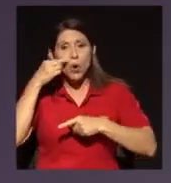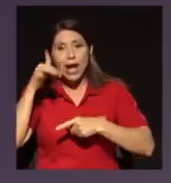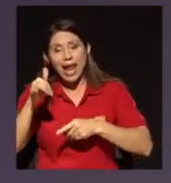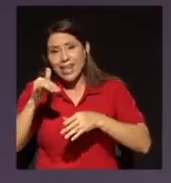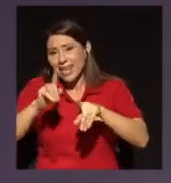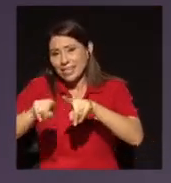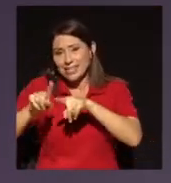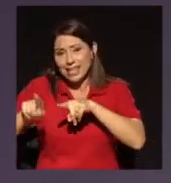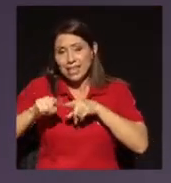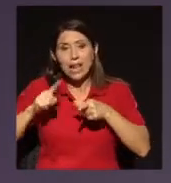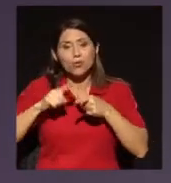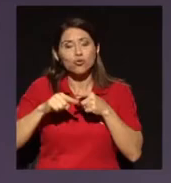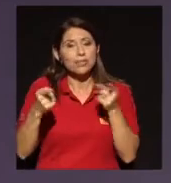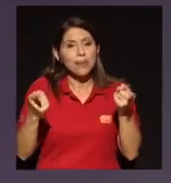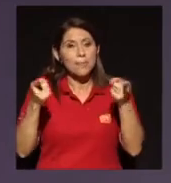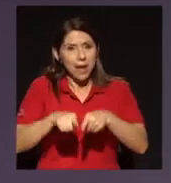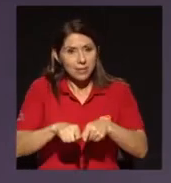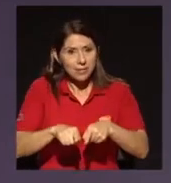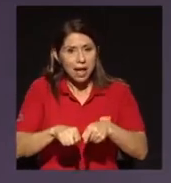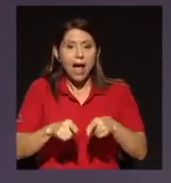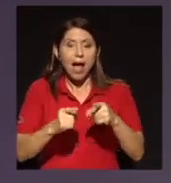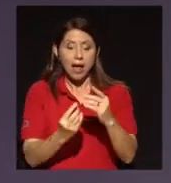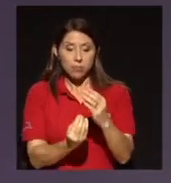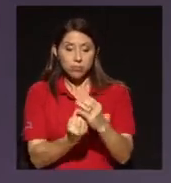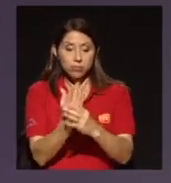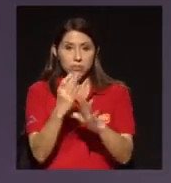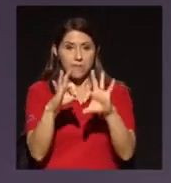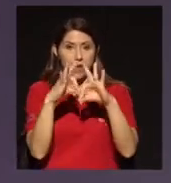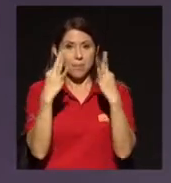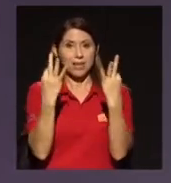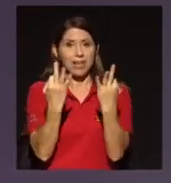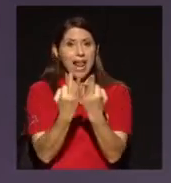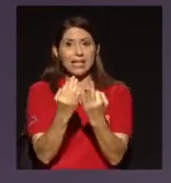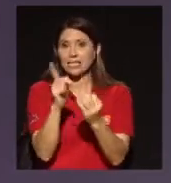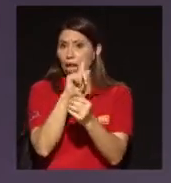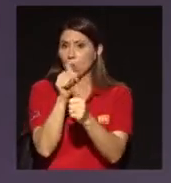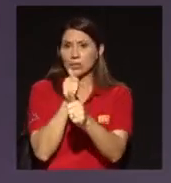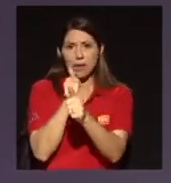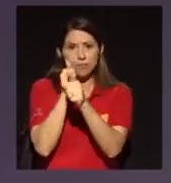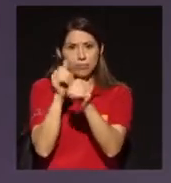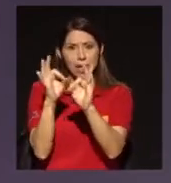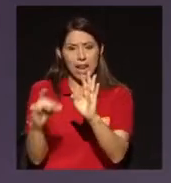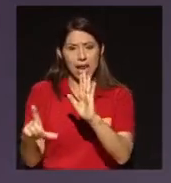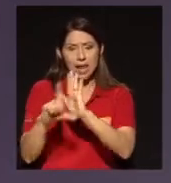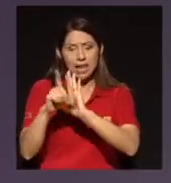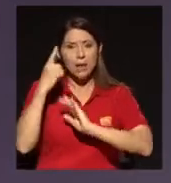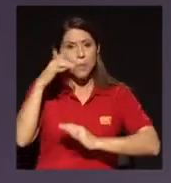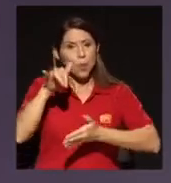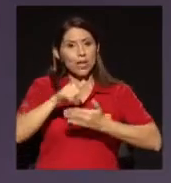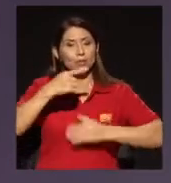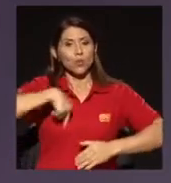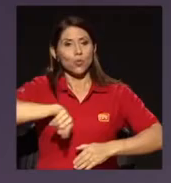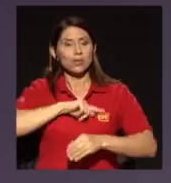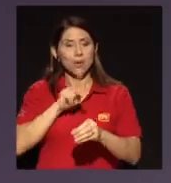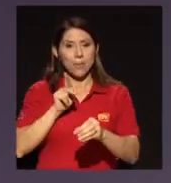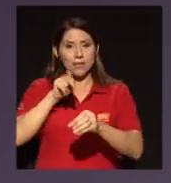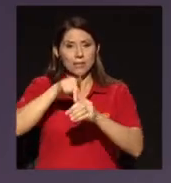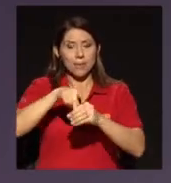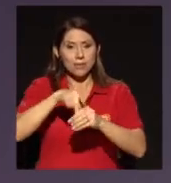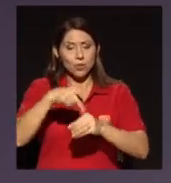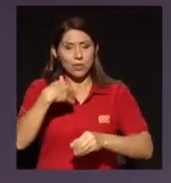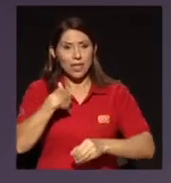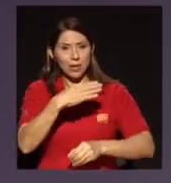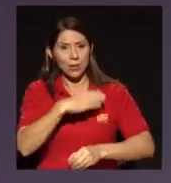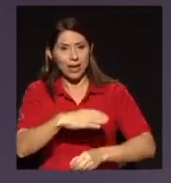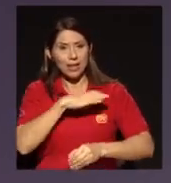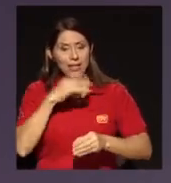Hay conformaciones familiares que están al margen de la ley. Por eso es que también nuestra participación tiene un carácter político, porque al